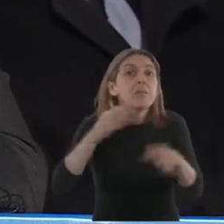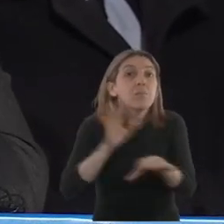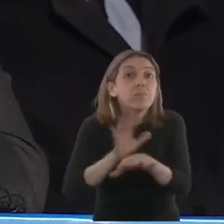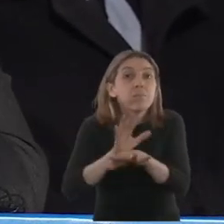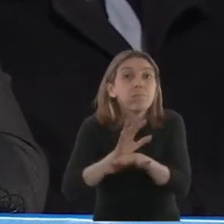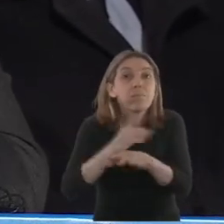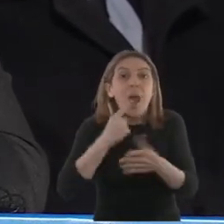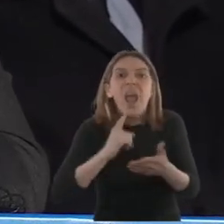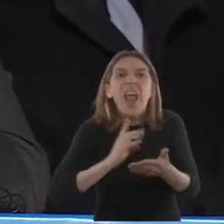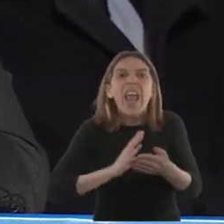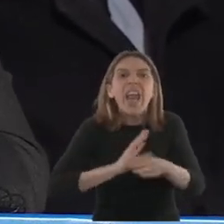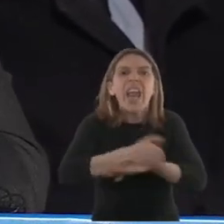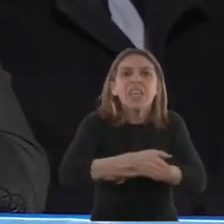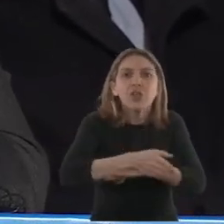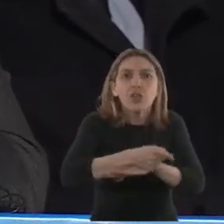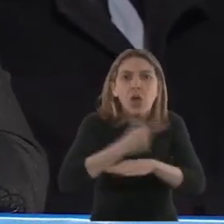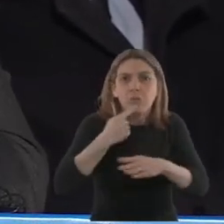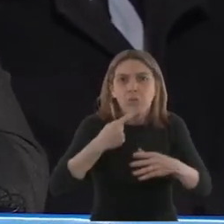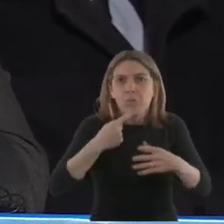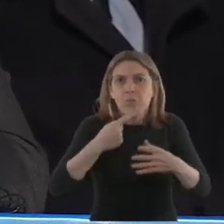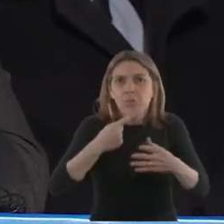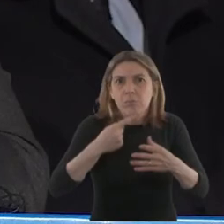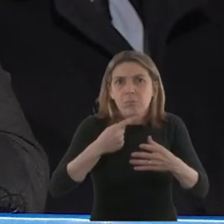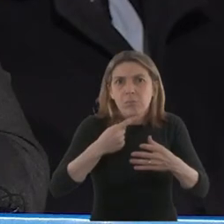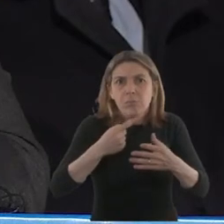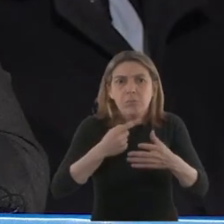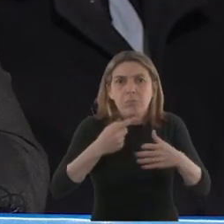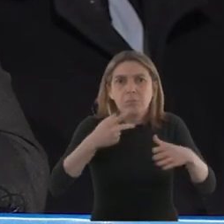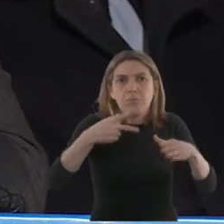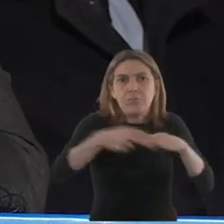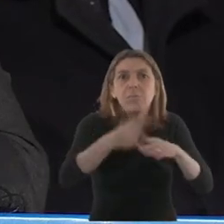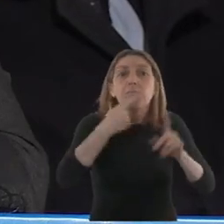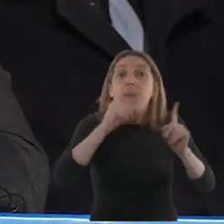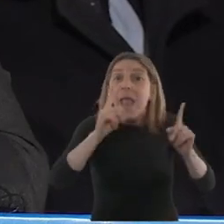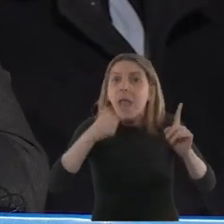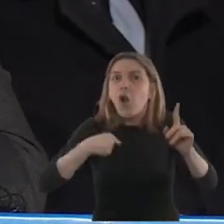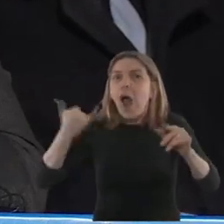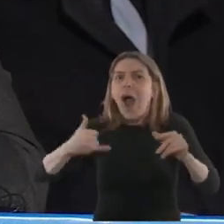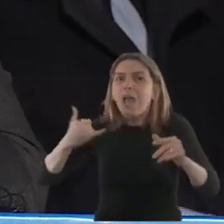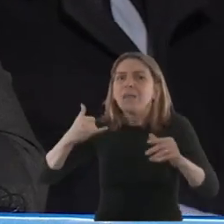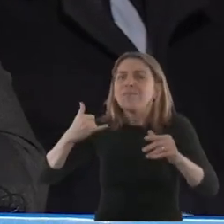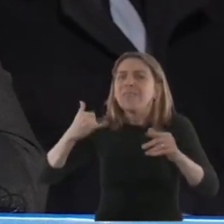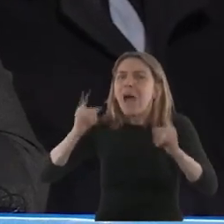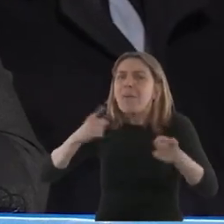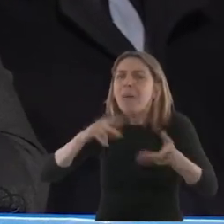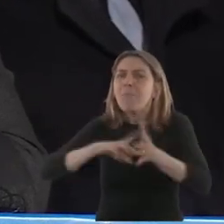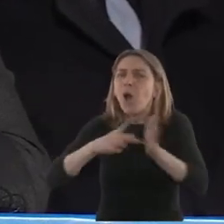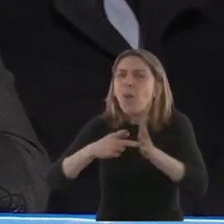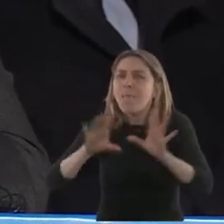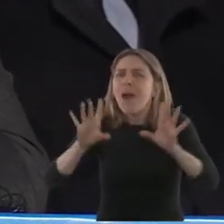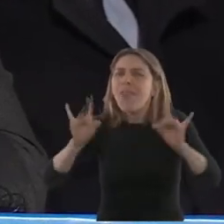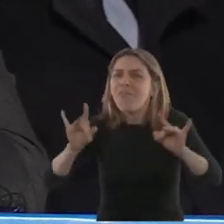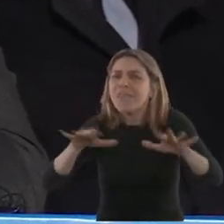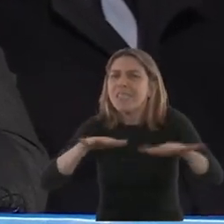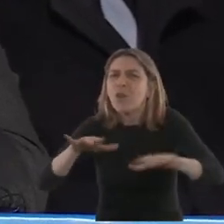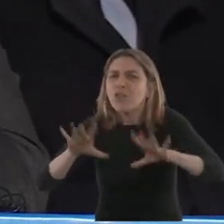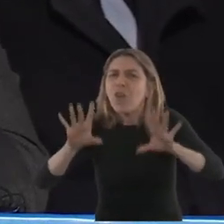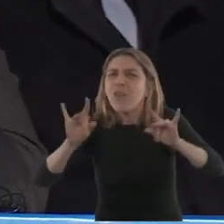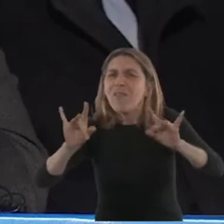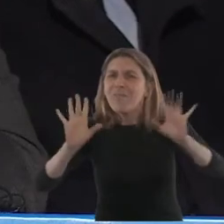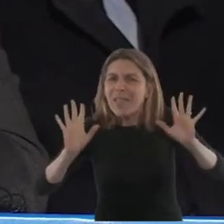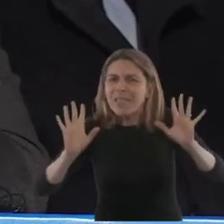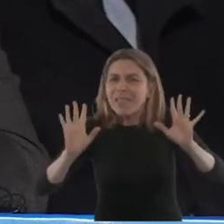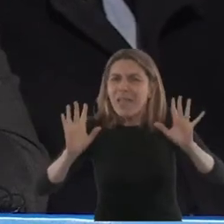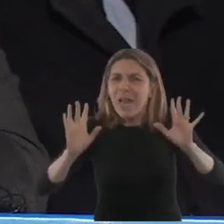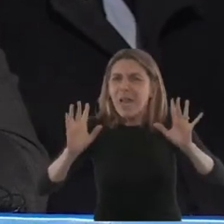restricto. Pero en este camino de luces también hubo momentos oscuros. Y todos estos momentos oscuros en